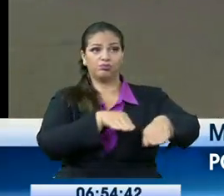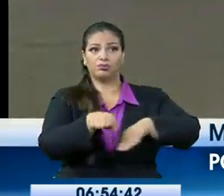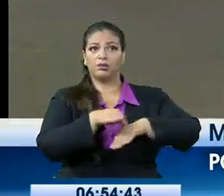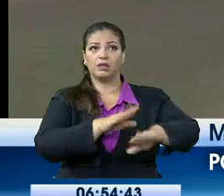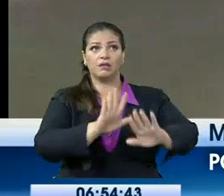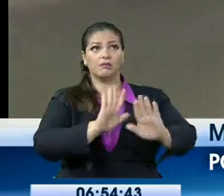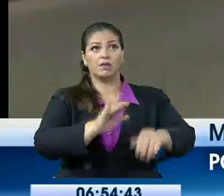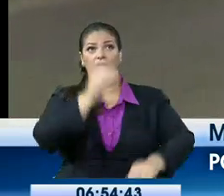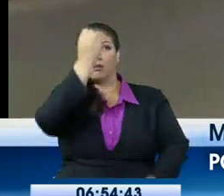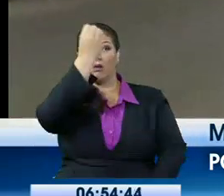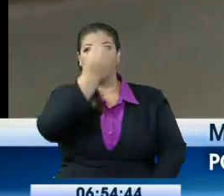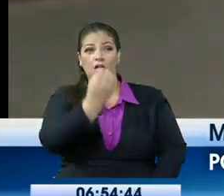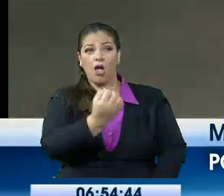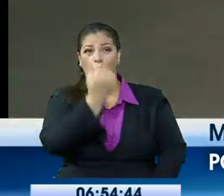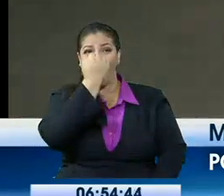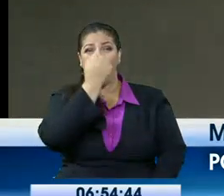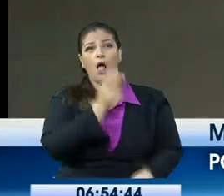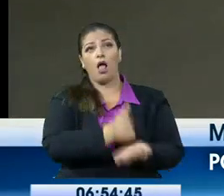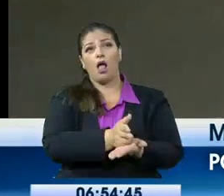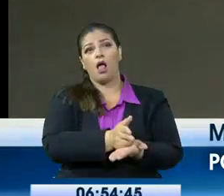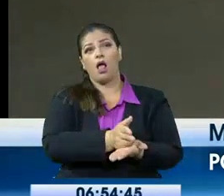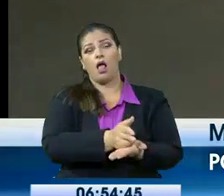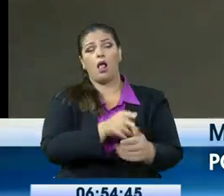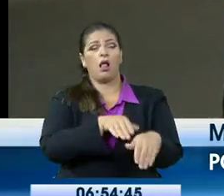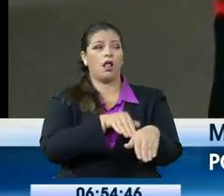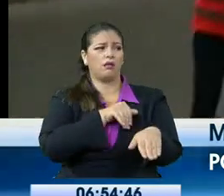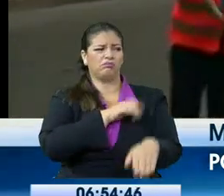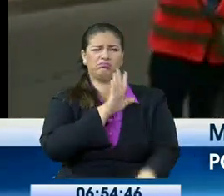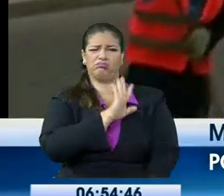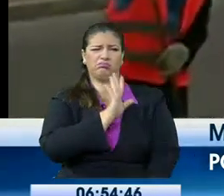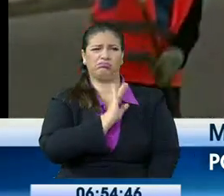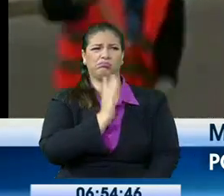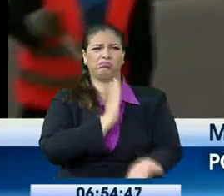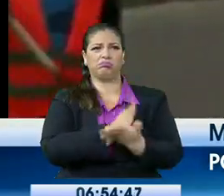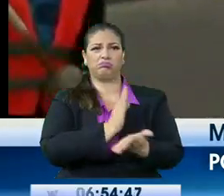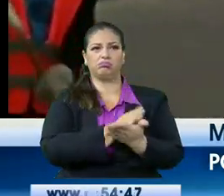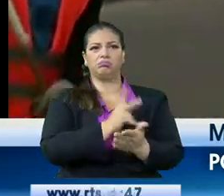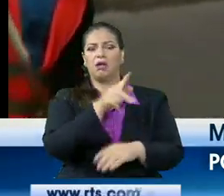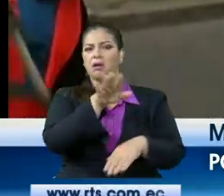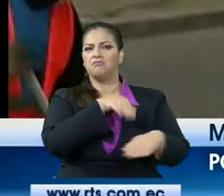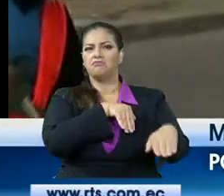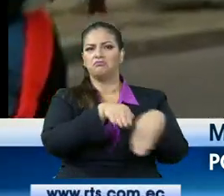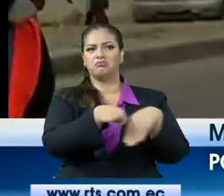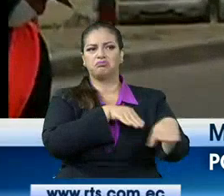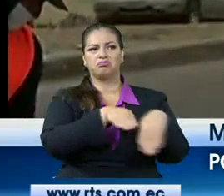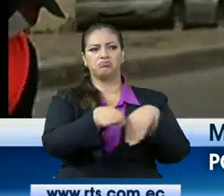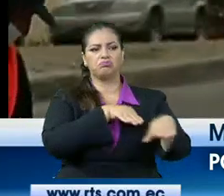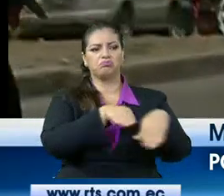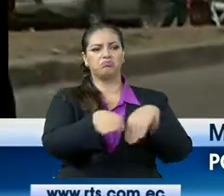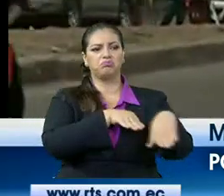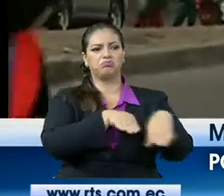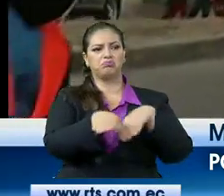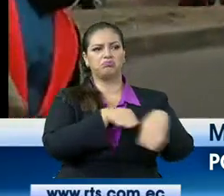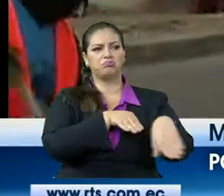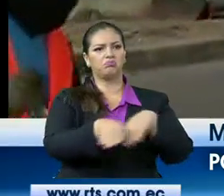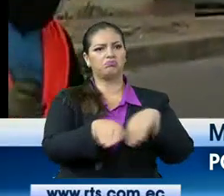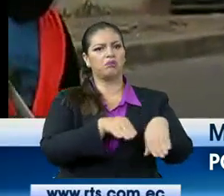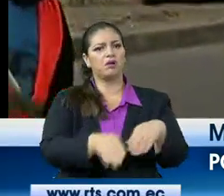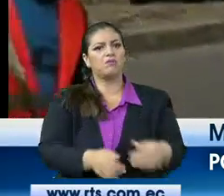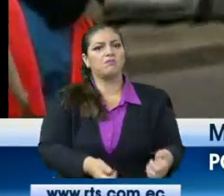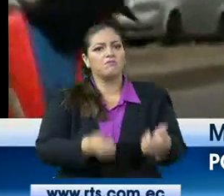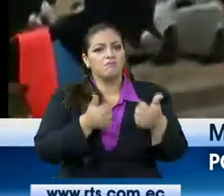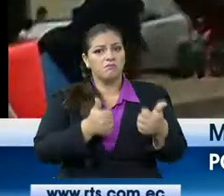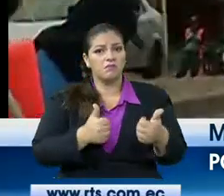la intersección, se va a hacer optimización de los semáforos para permitir que los moradores de este sector y los conductores usuarios de esta